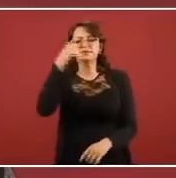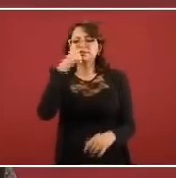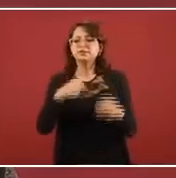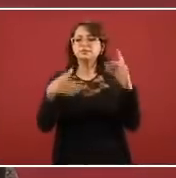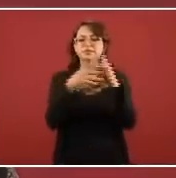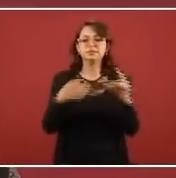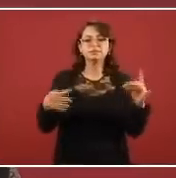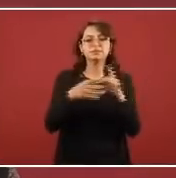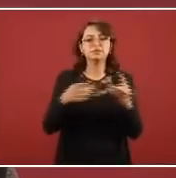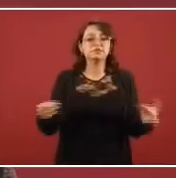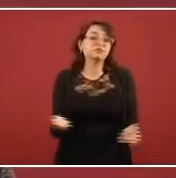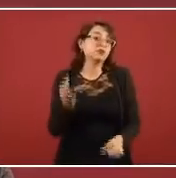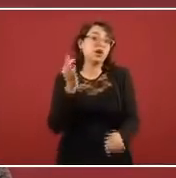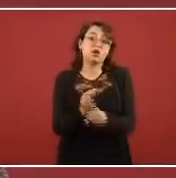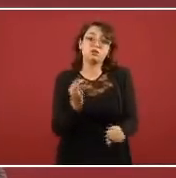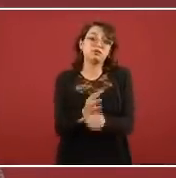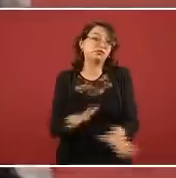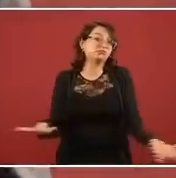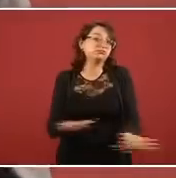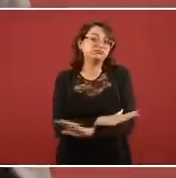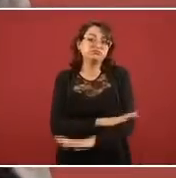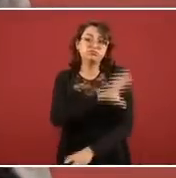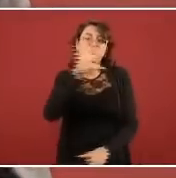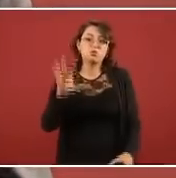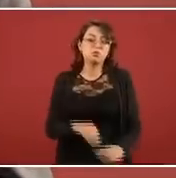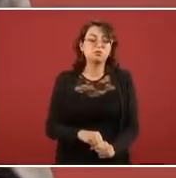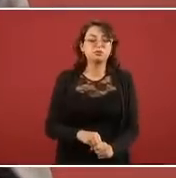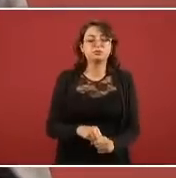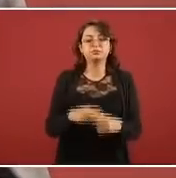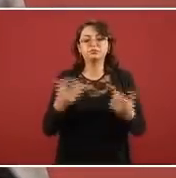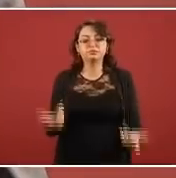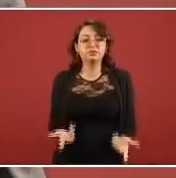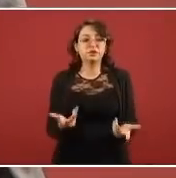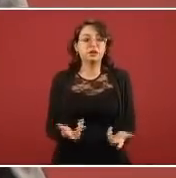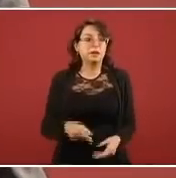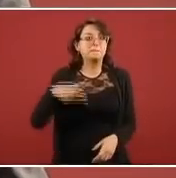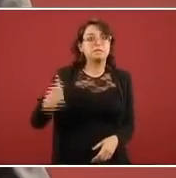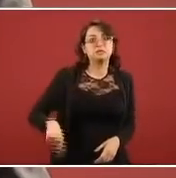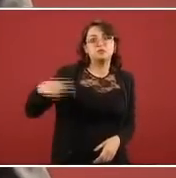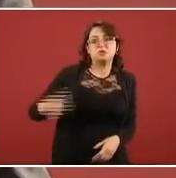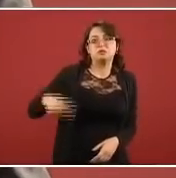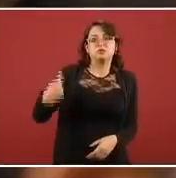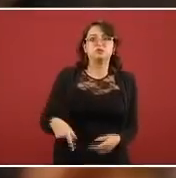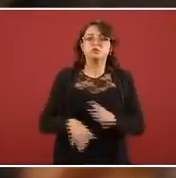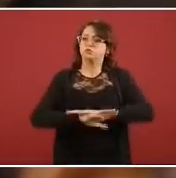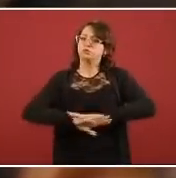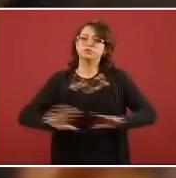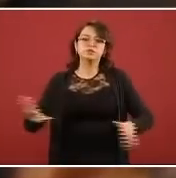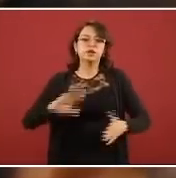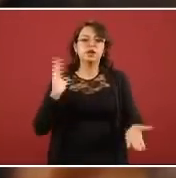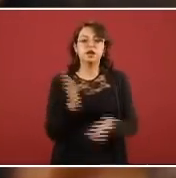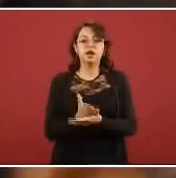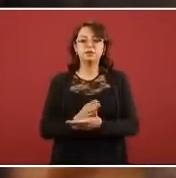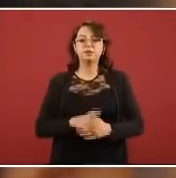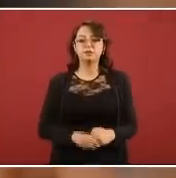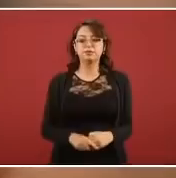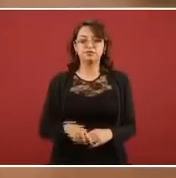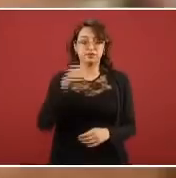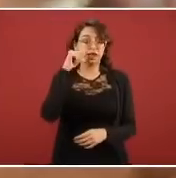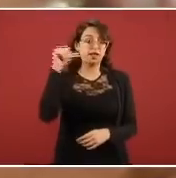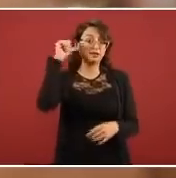es un cambio de régimen, no es más de lo mismo. Ayer hablaba yo de